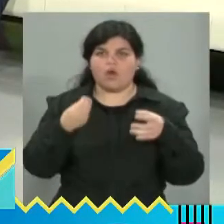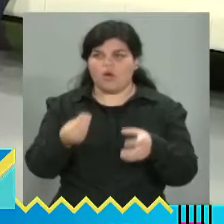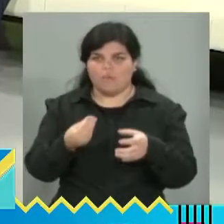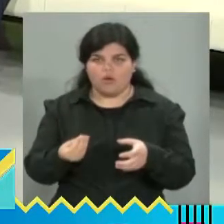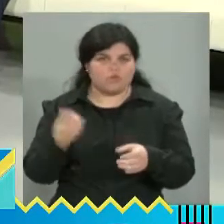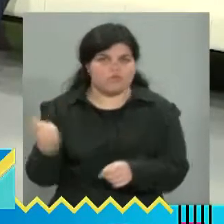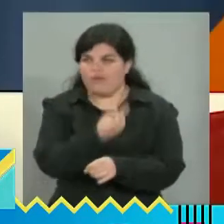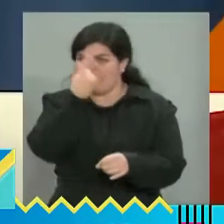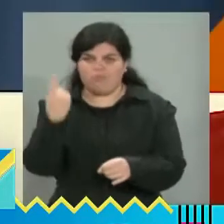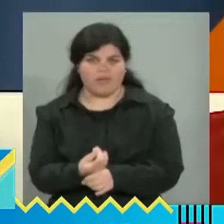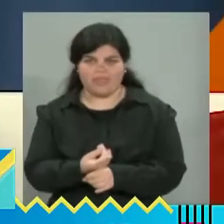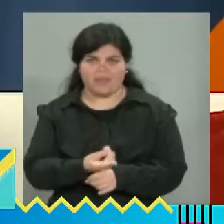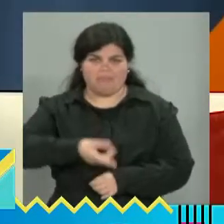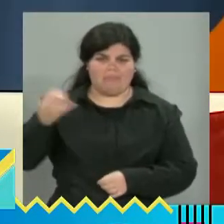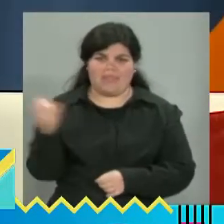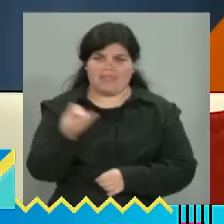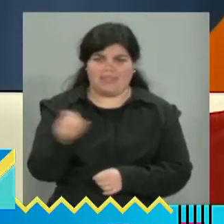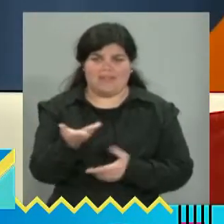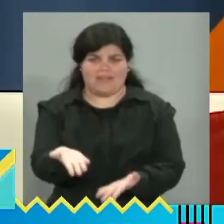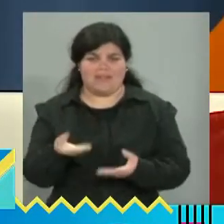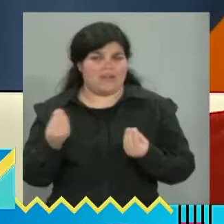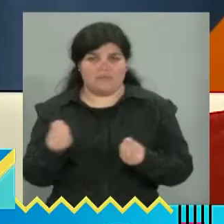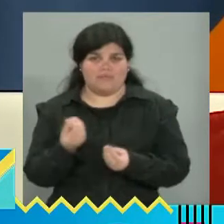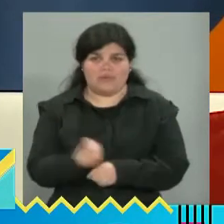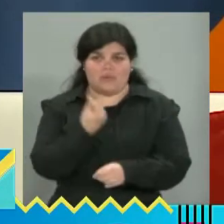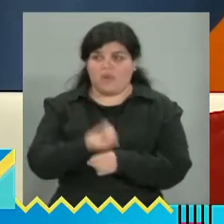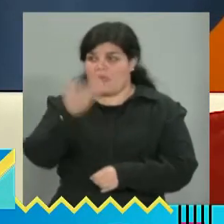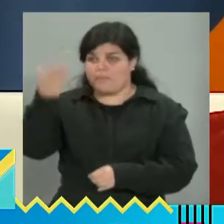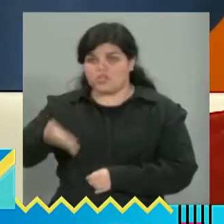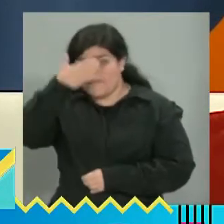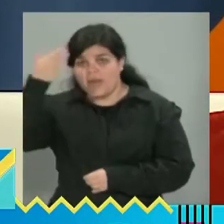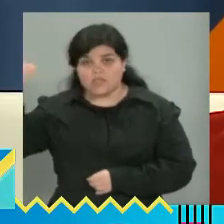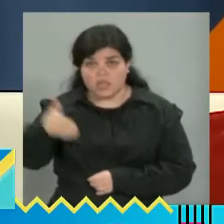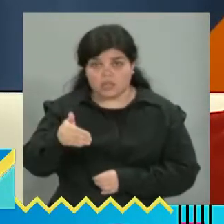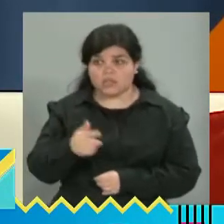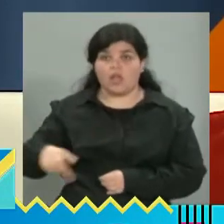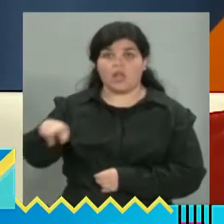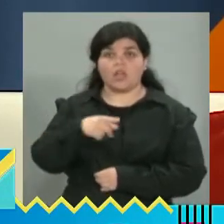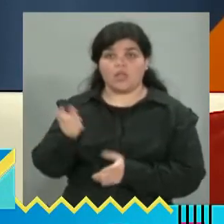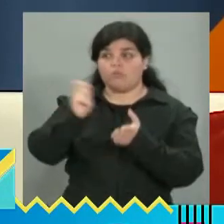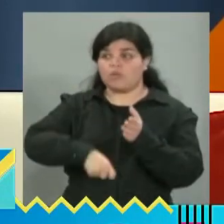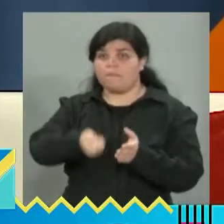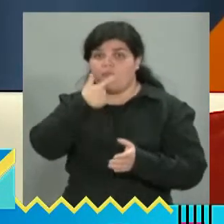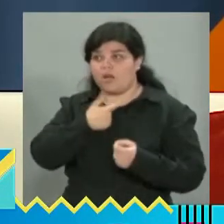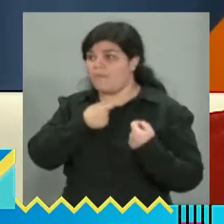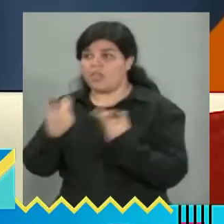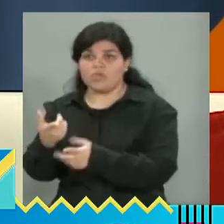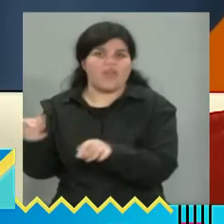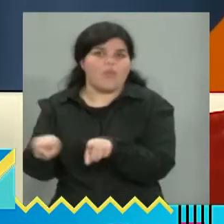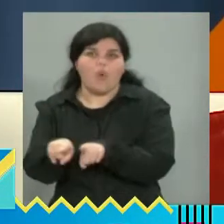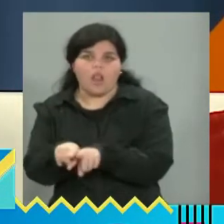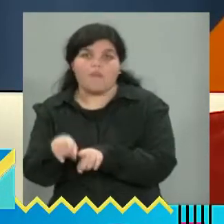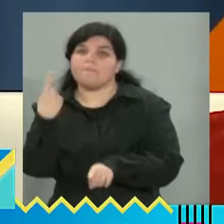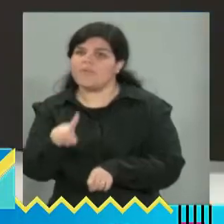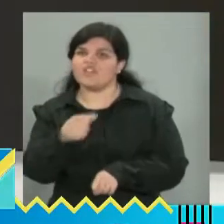es mentira, en mi humilde opinión, el paciente que fuma se le puede prescribir el medicamento igual que a otra persona. Lo que pasa es que